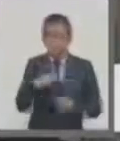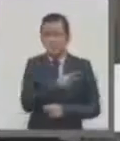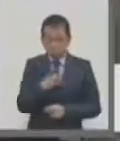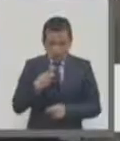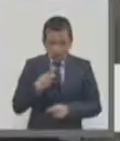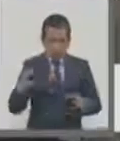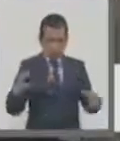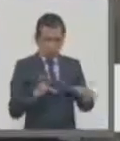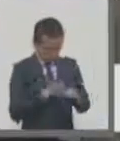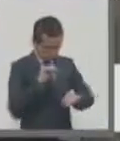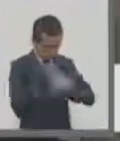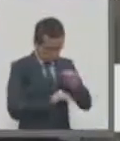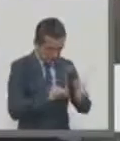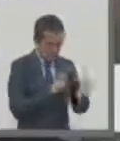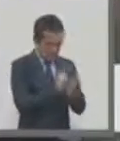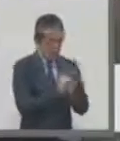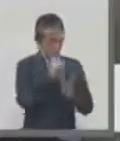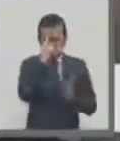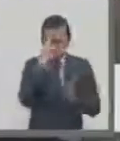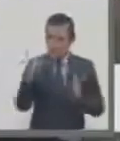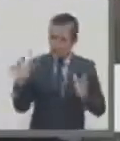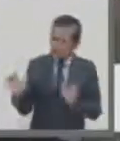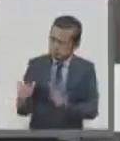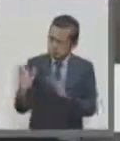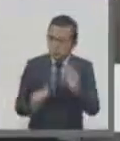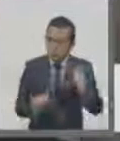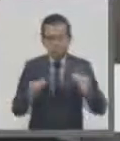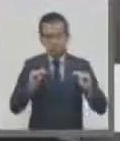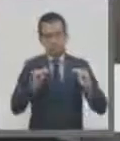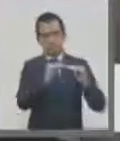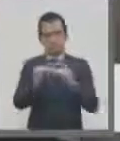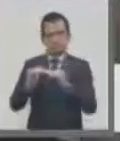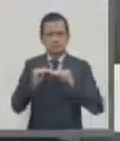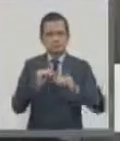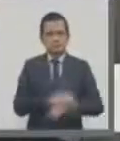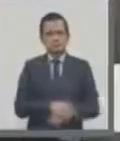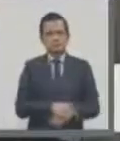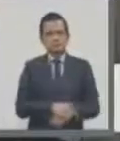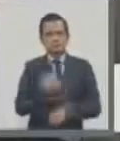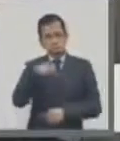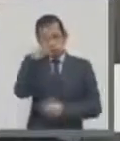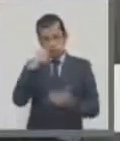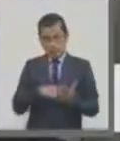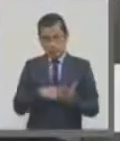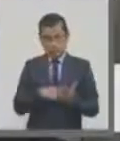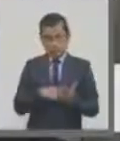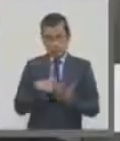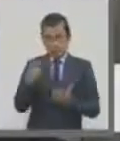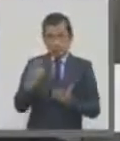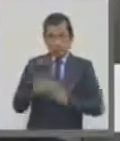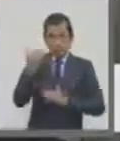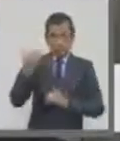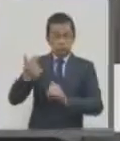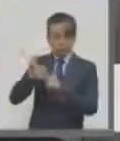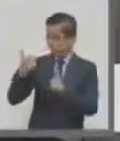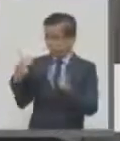públicas para minorar esa brecha. Creo que es hora de que saldemos la deuda histórica que